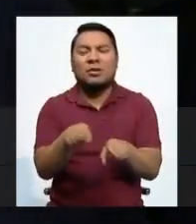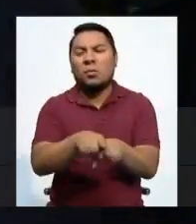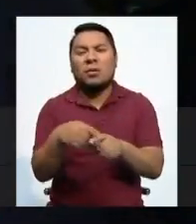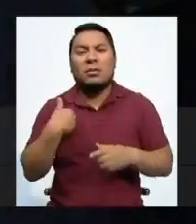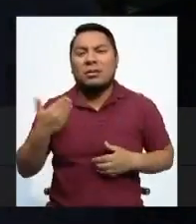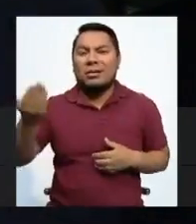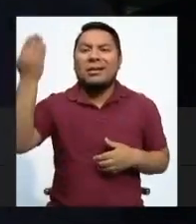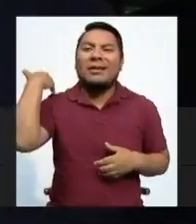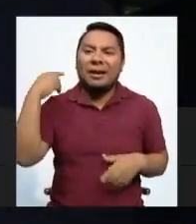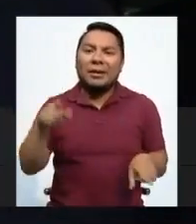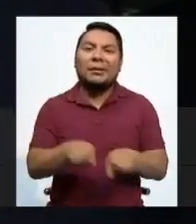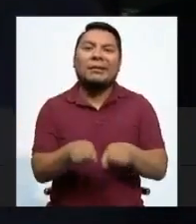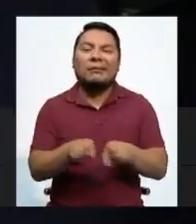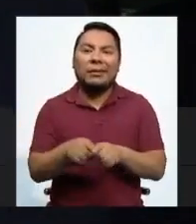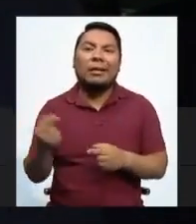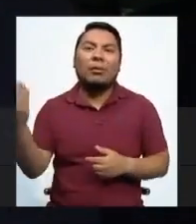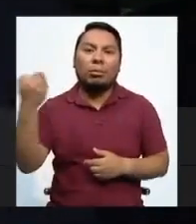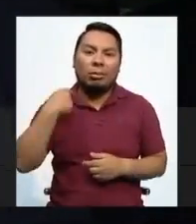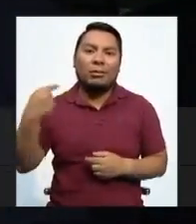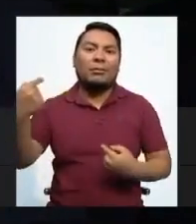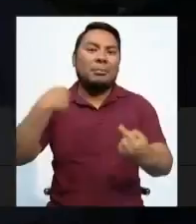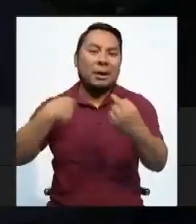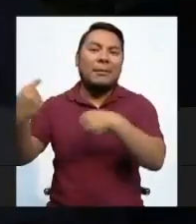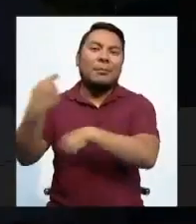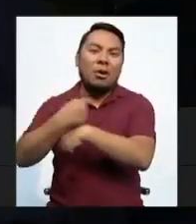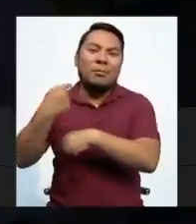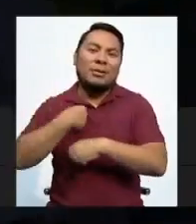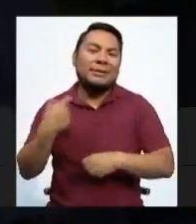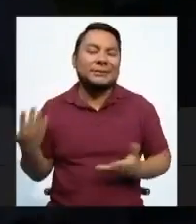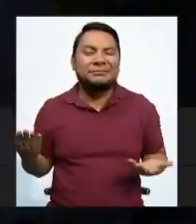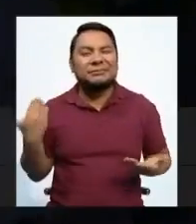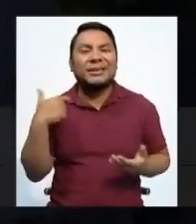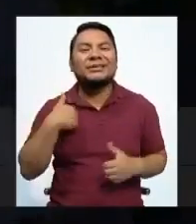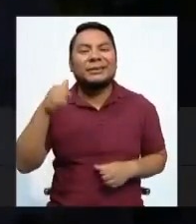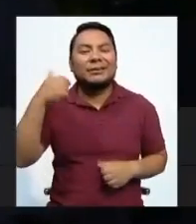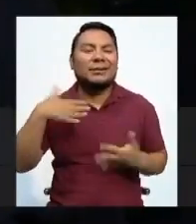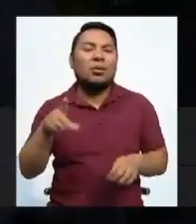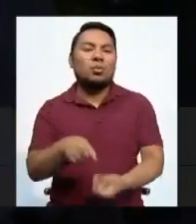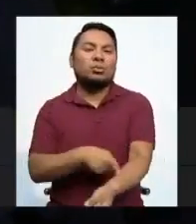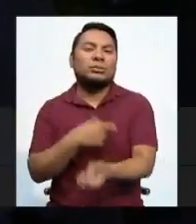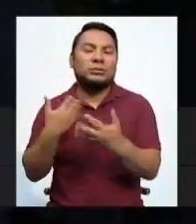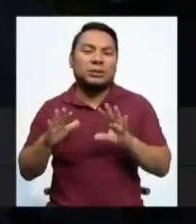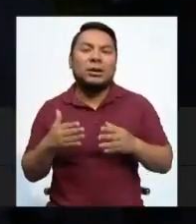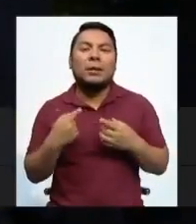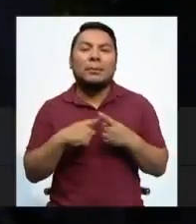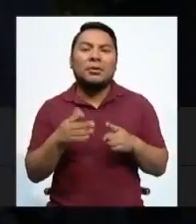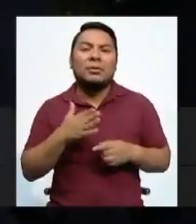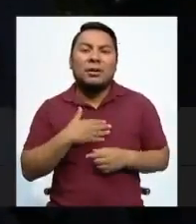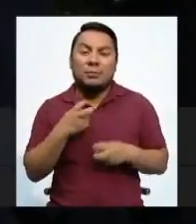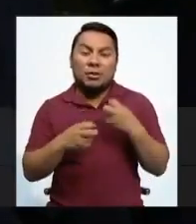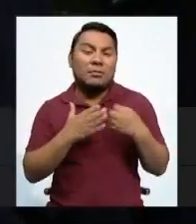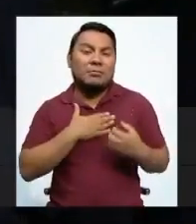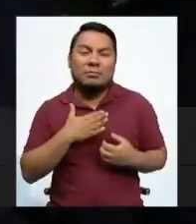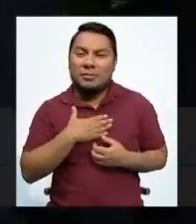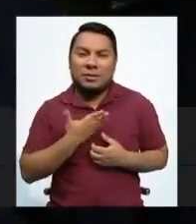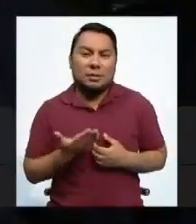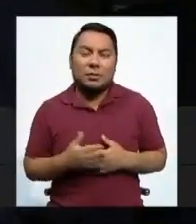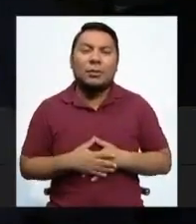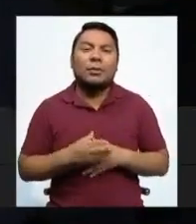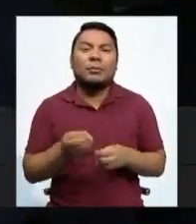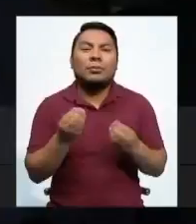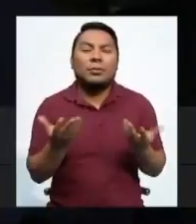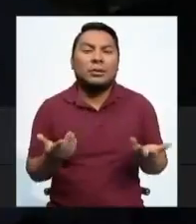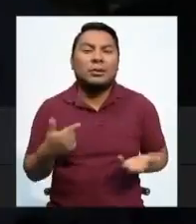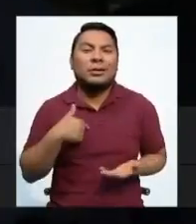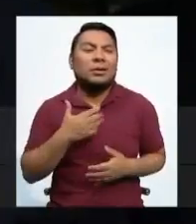también se me imputaba. O sea, el problema viene, y lo tengo que reconocer, es mío, que casi